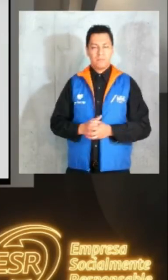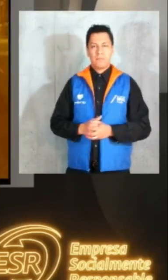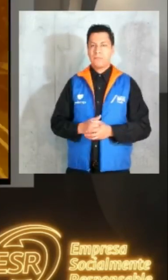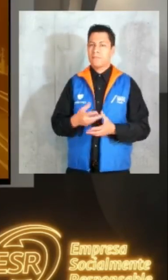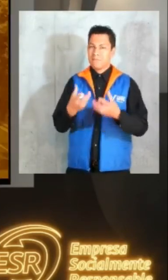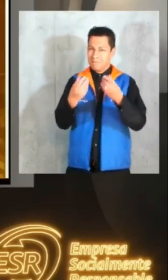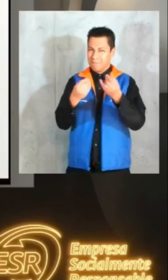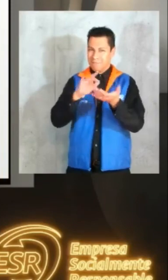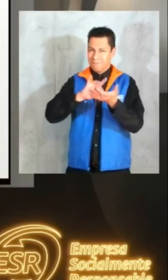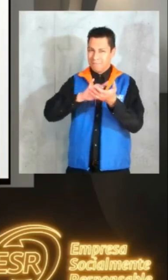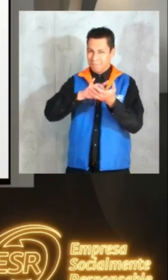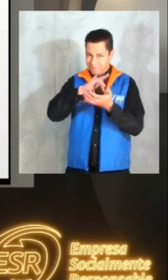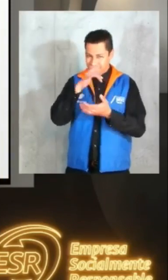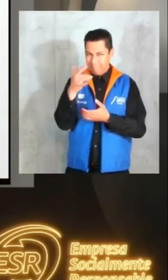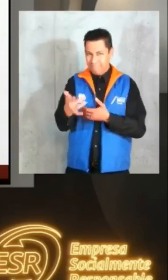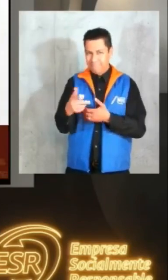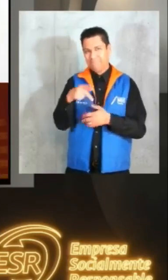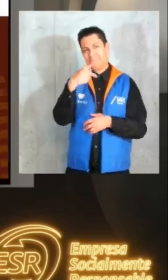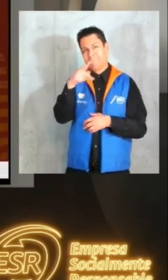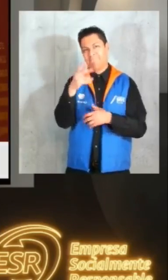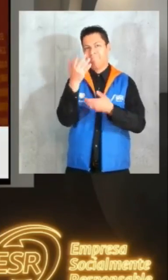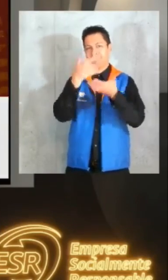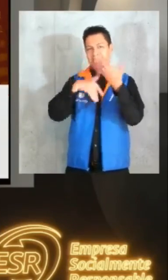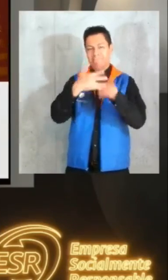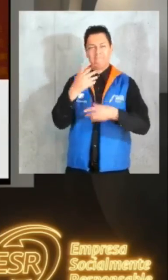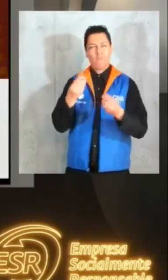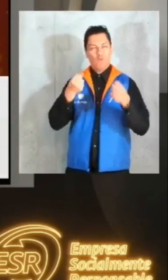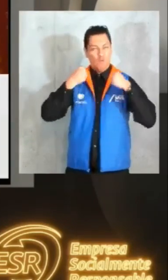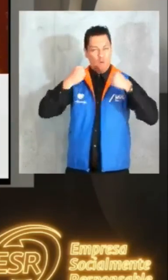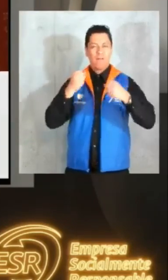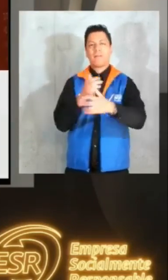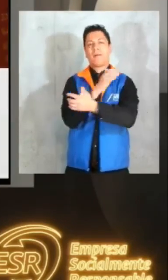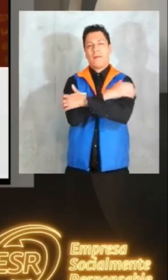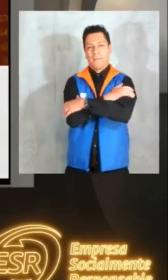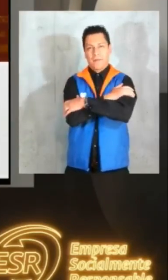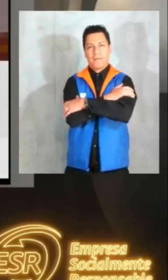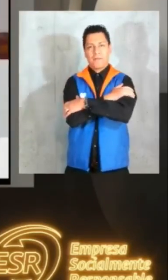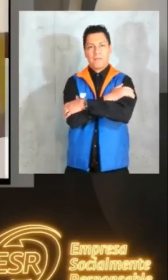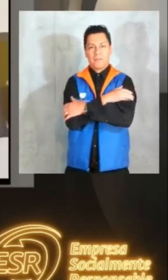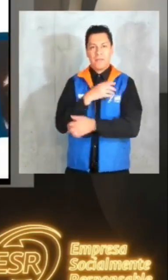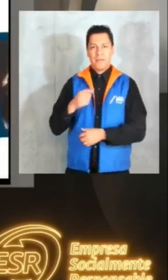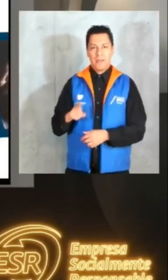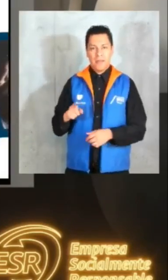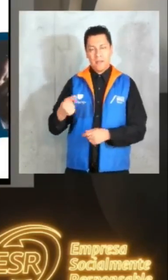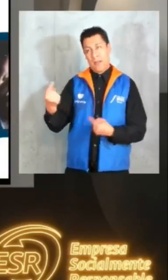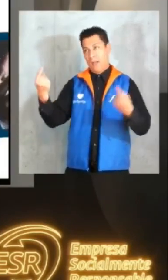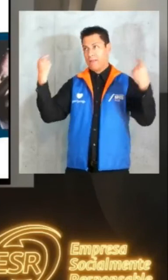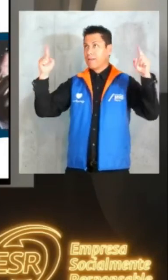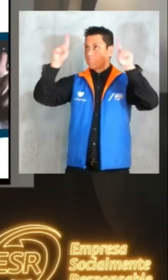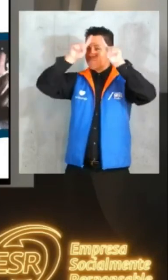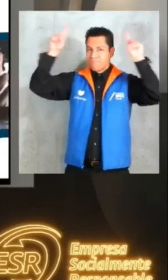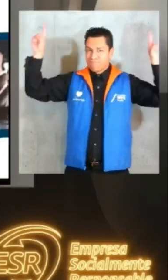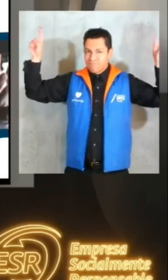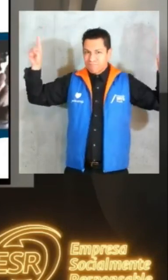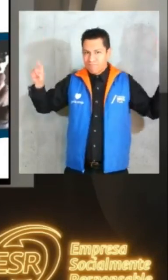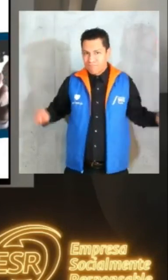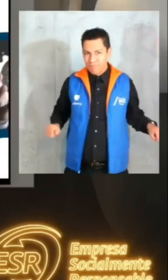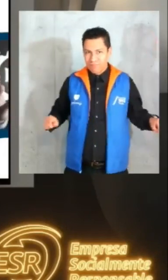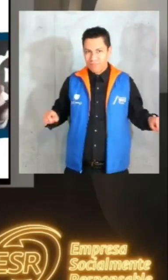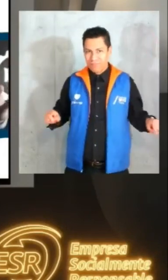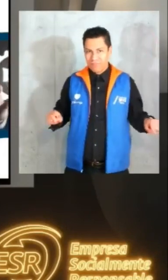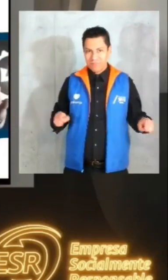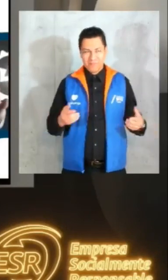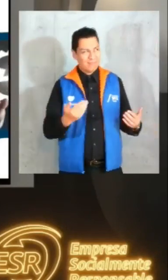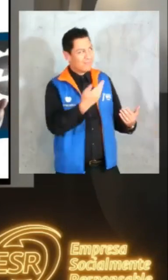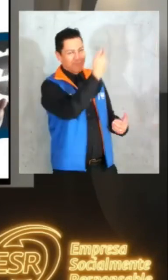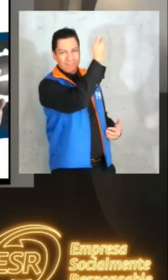Muchísimas gracias por tu mensaje. Te mandamos un fuerte abrazo y me encantó ver atrás en tu oficina todos los distintivos y todas